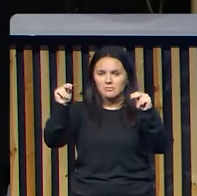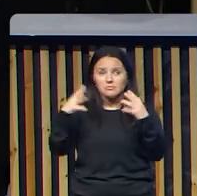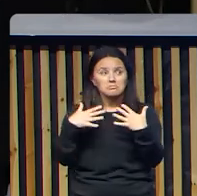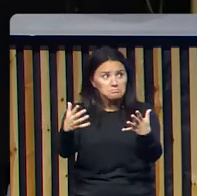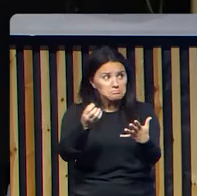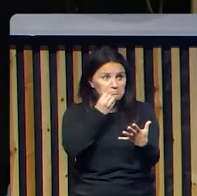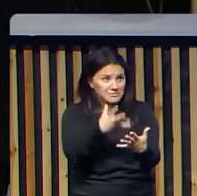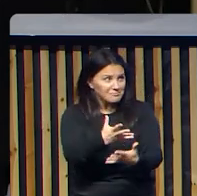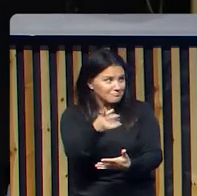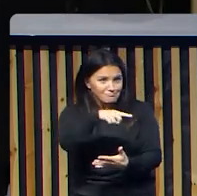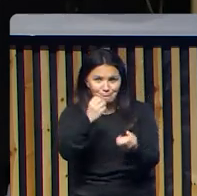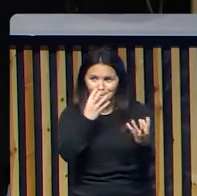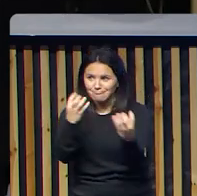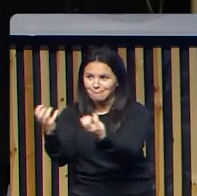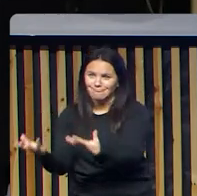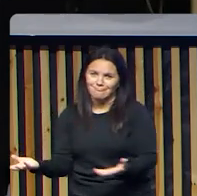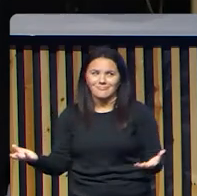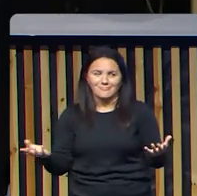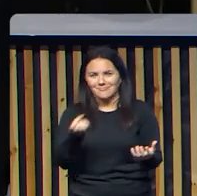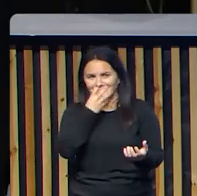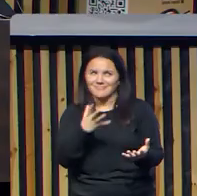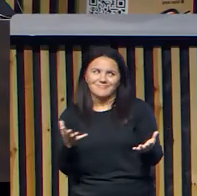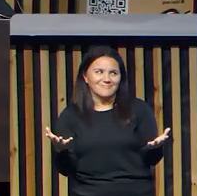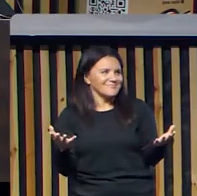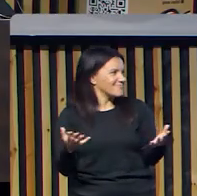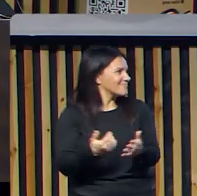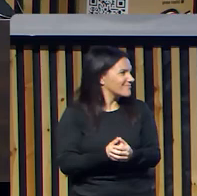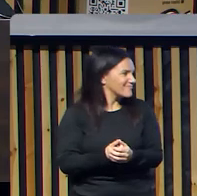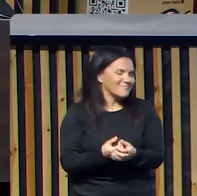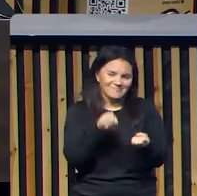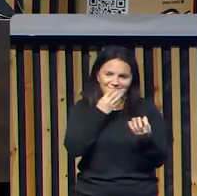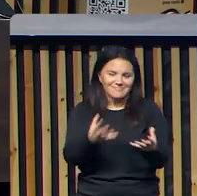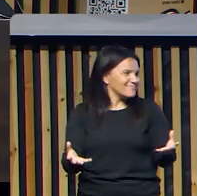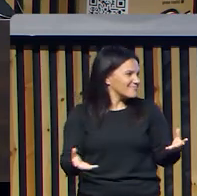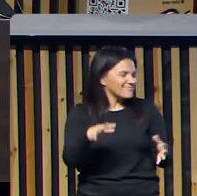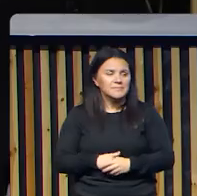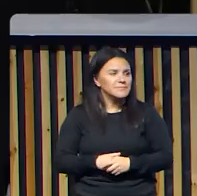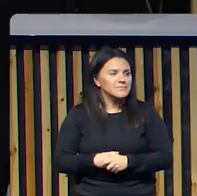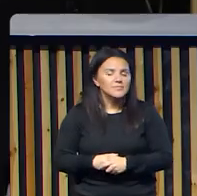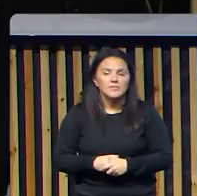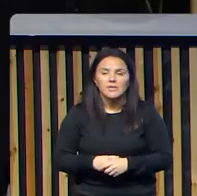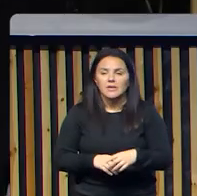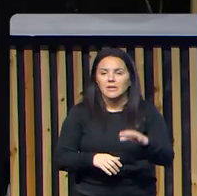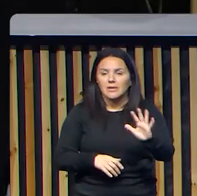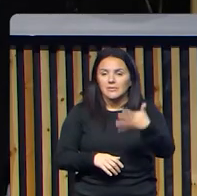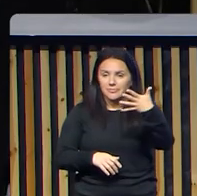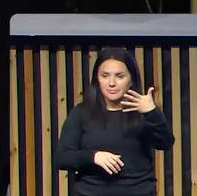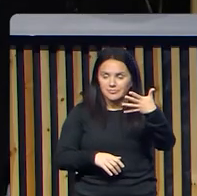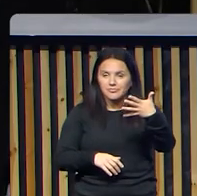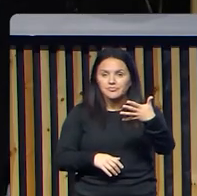estar buena no Porque bueno porque Bueno pero qué es esto 5